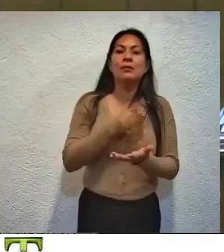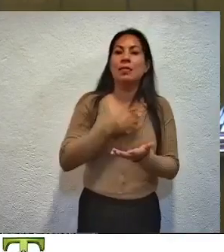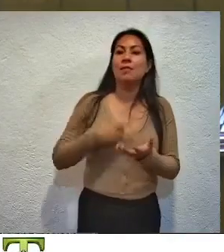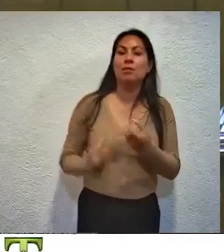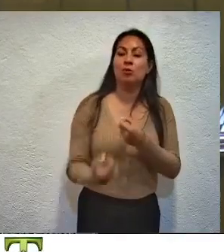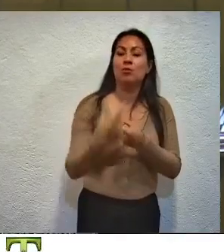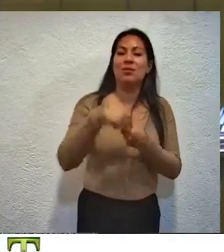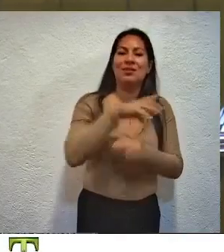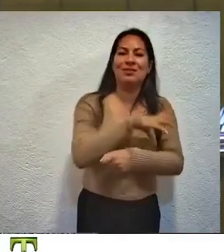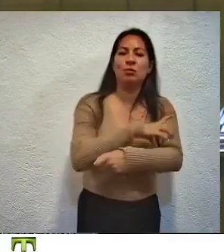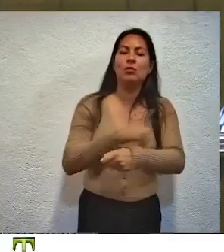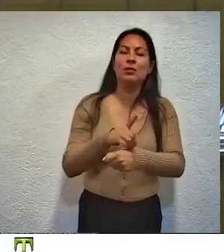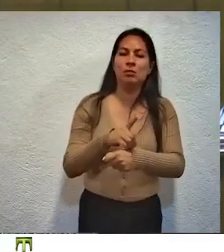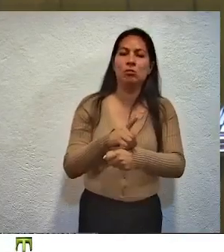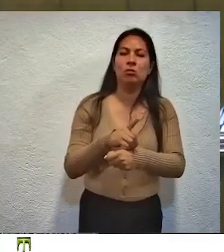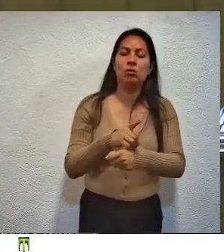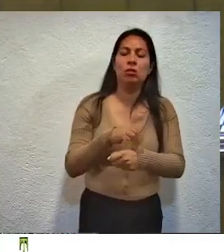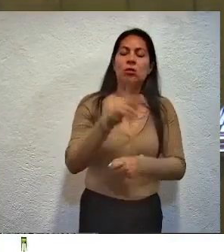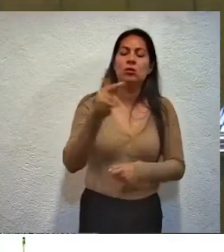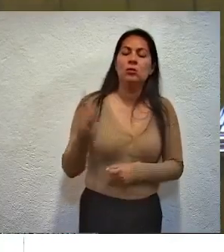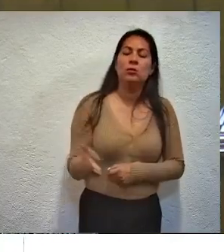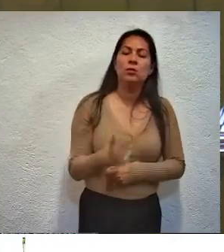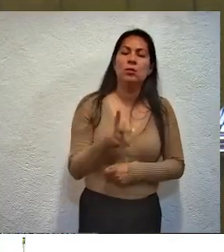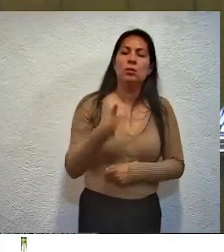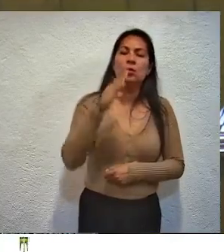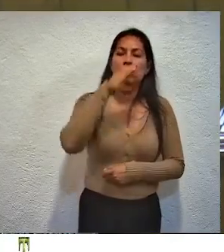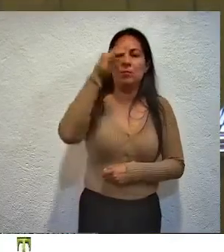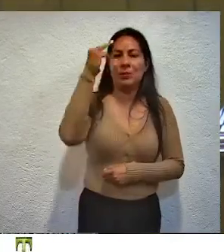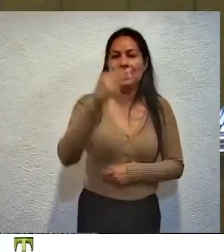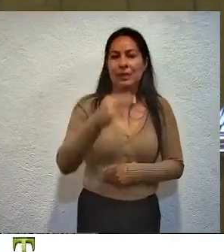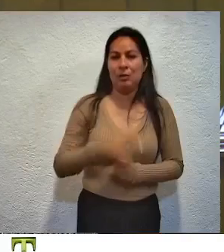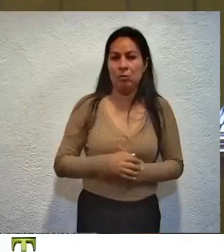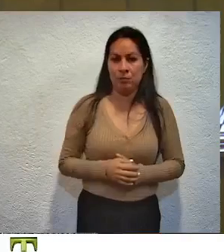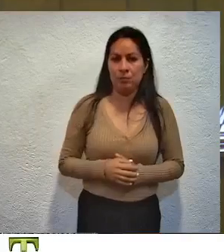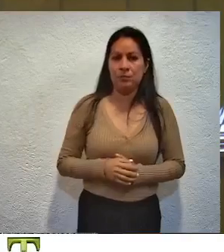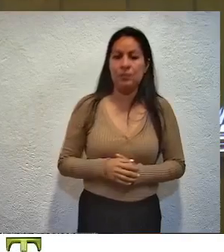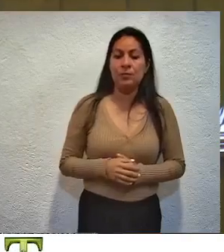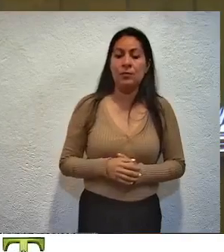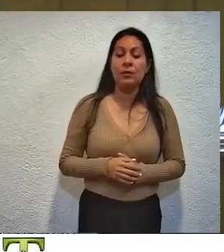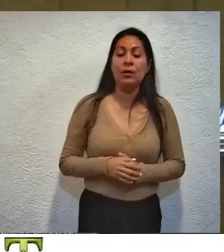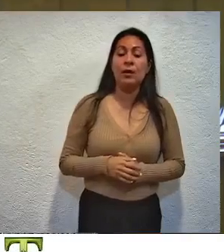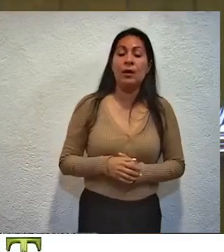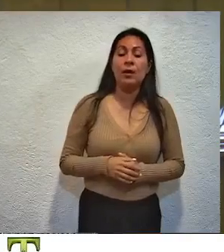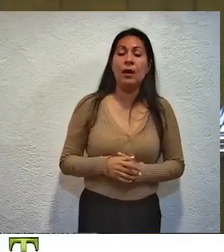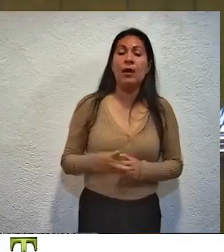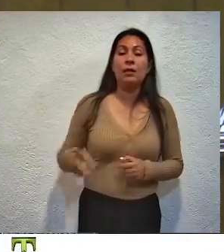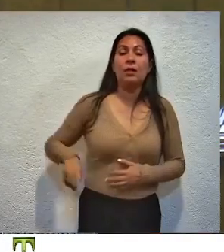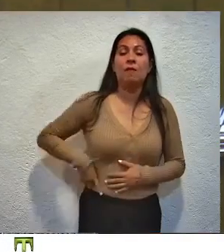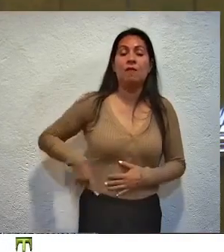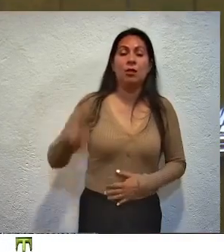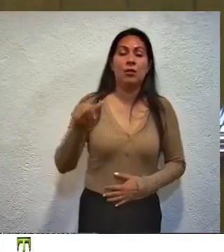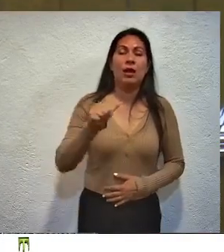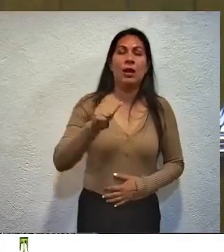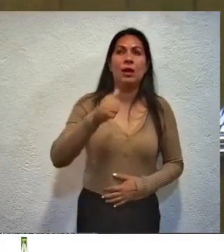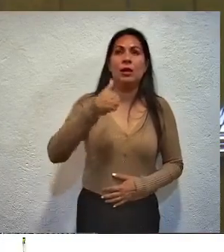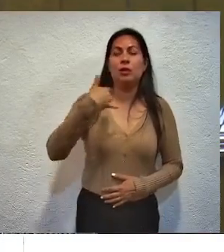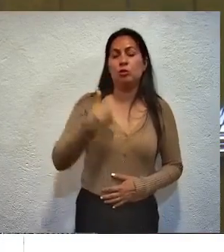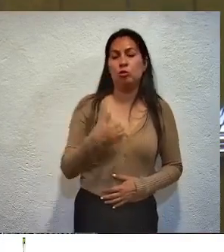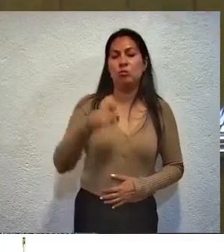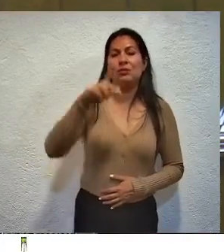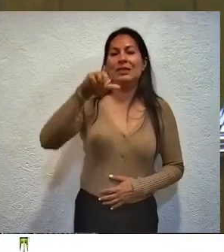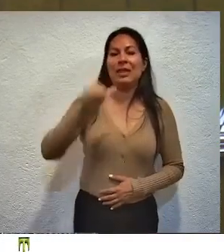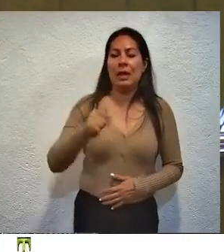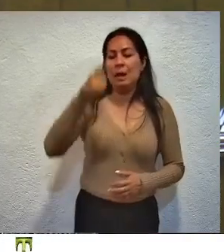esta coordinación de los pueblos, del pueblo afromexicano al órgano de gobierno de Ayutla de los Libres